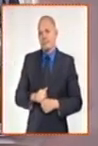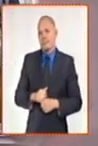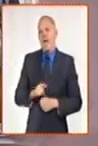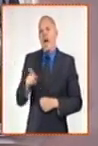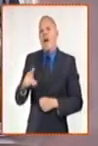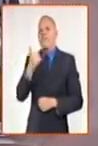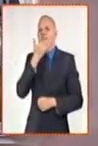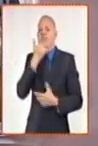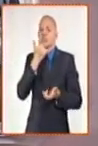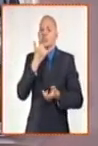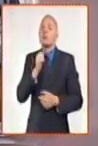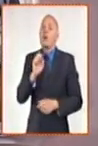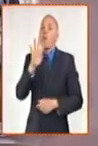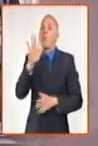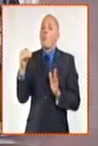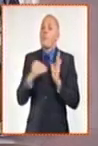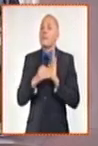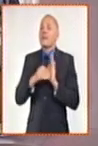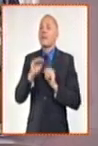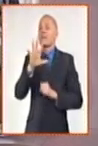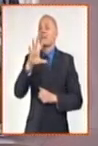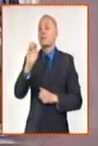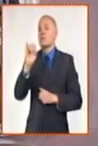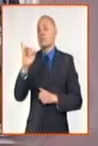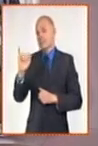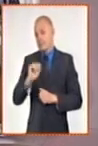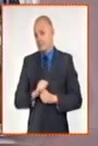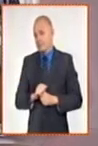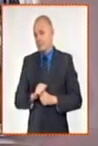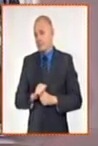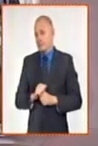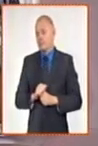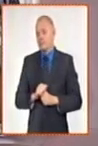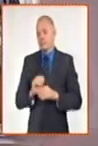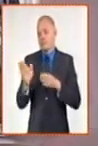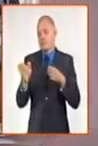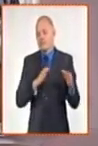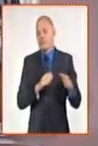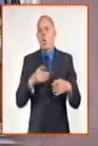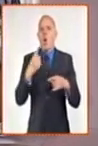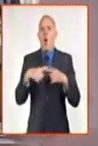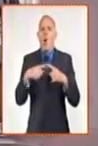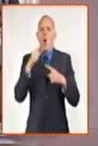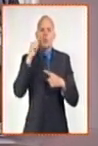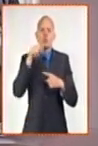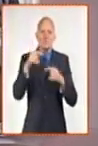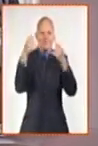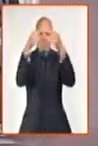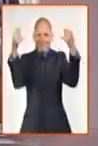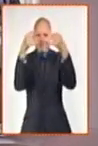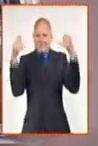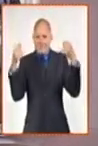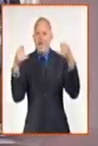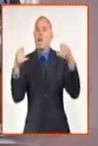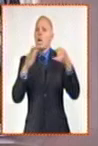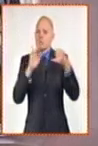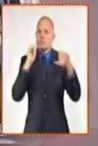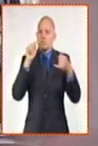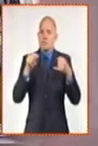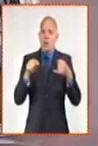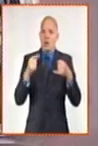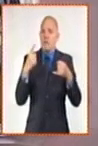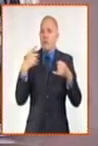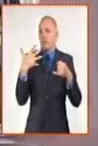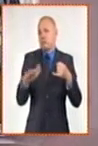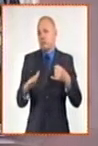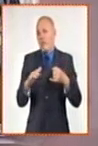Río, con 4.506. En el caso de los conductores, 151 kilómetros de línea, de los cuales 106 fueron en Pinar